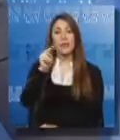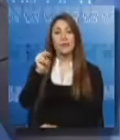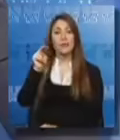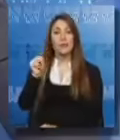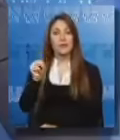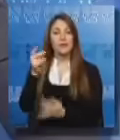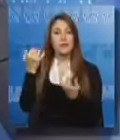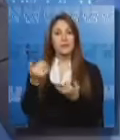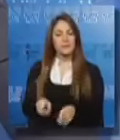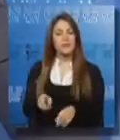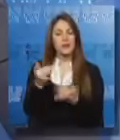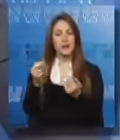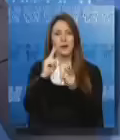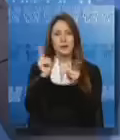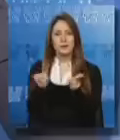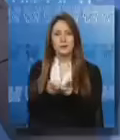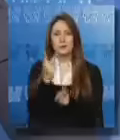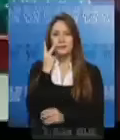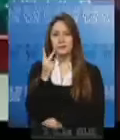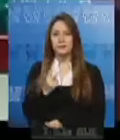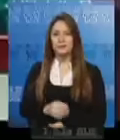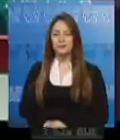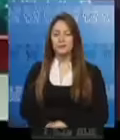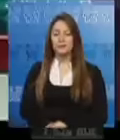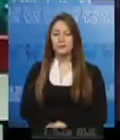un extracto de su intervención.